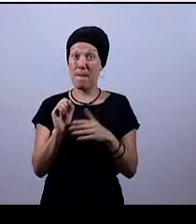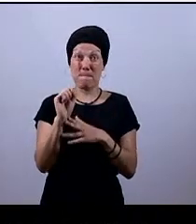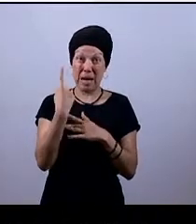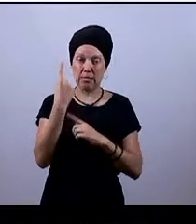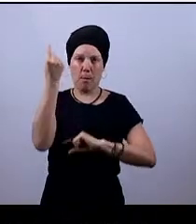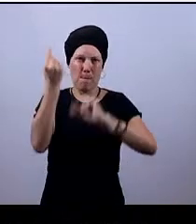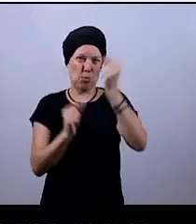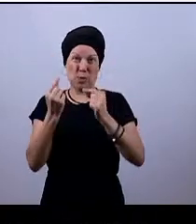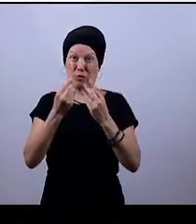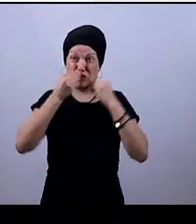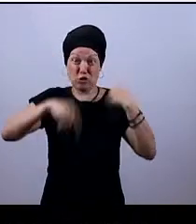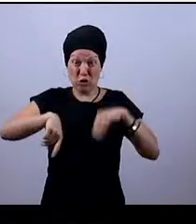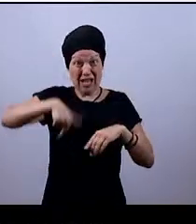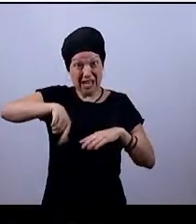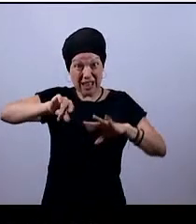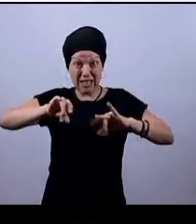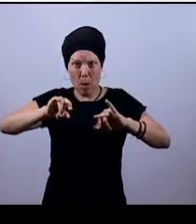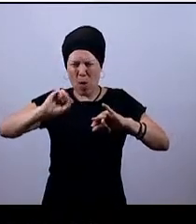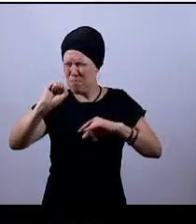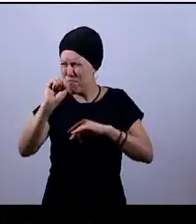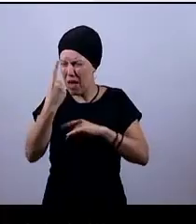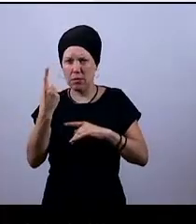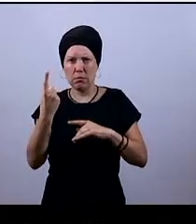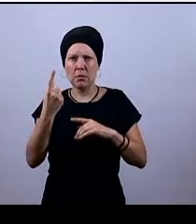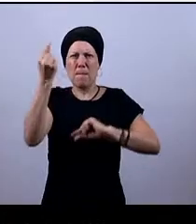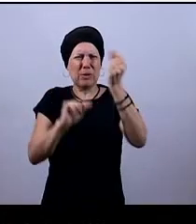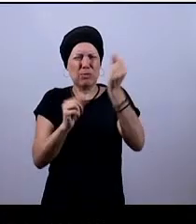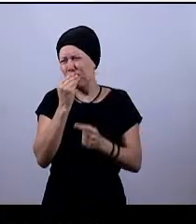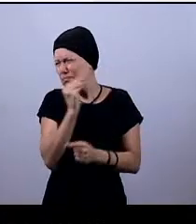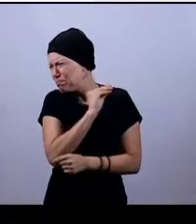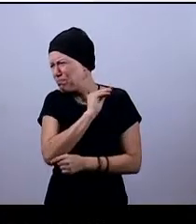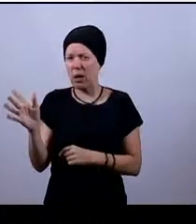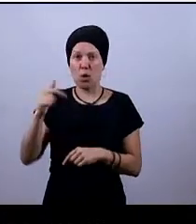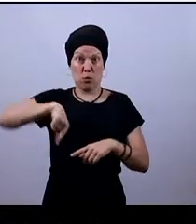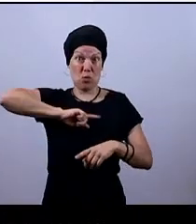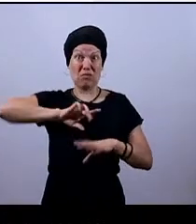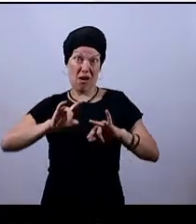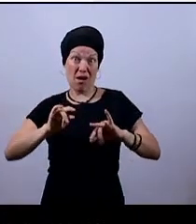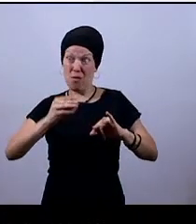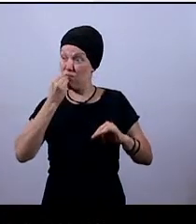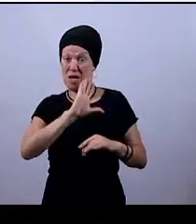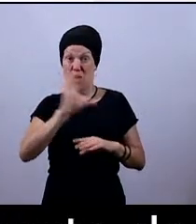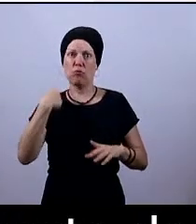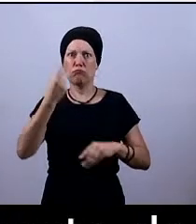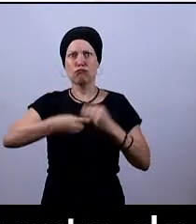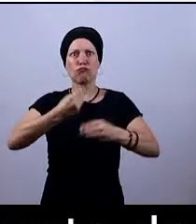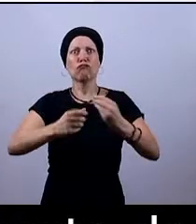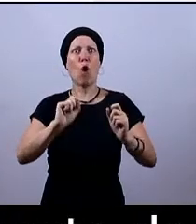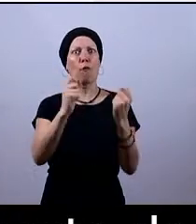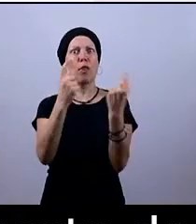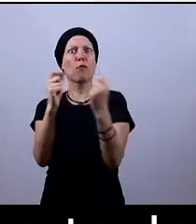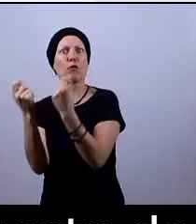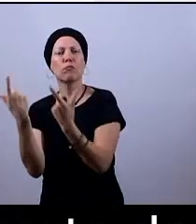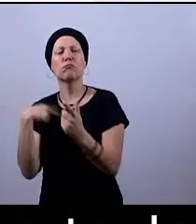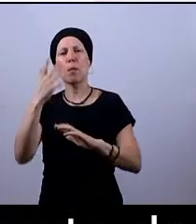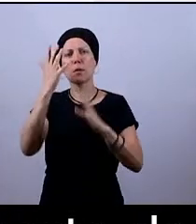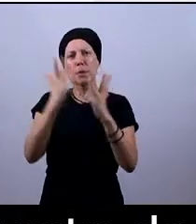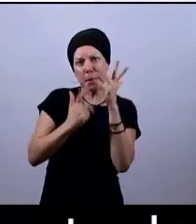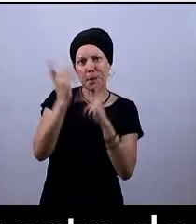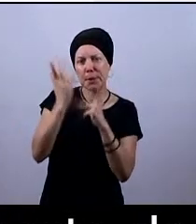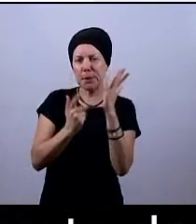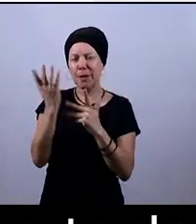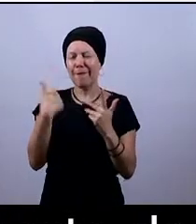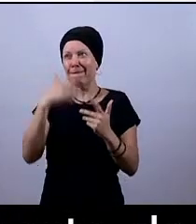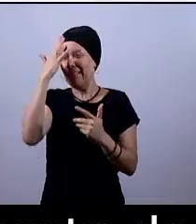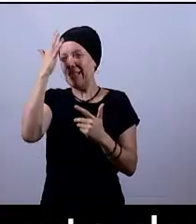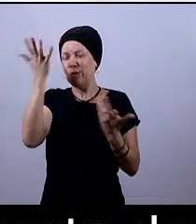presupuesto de la historia de nuestra región, el mejor presupuesto de la historia de nuestra región y estamos elaborando las cuentas con la ilusión de que